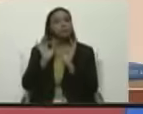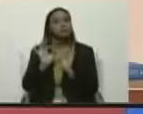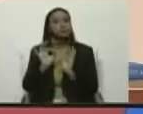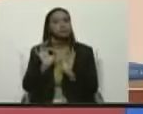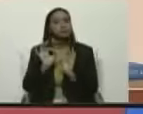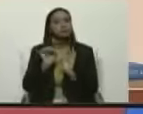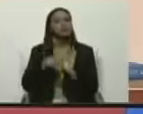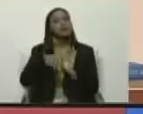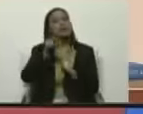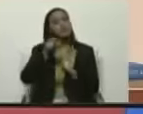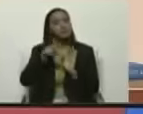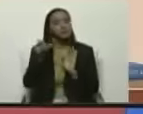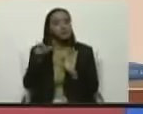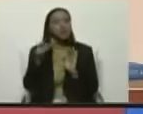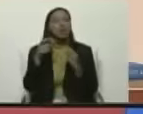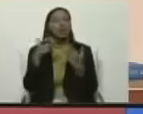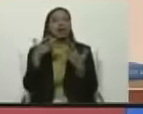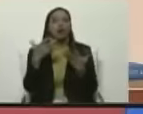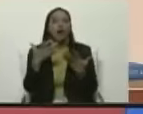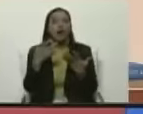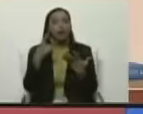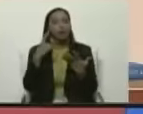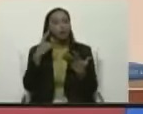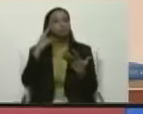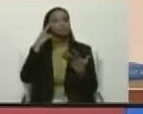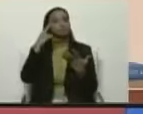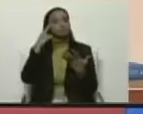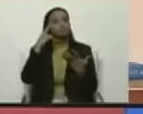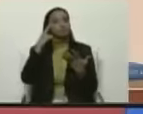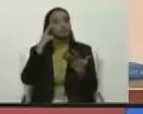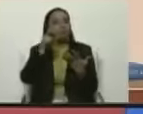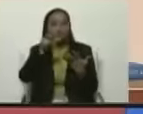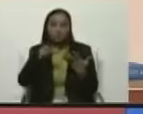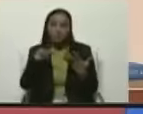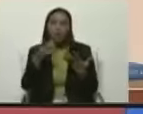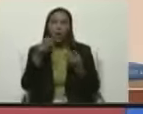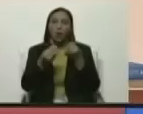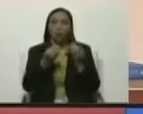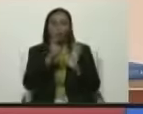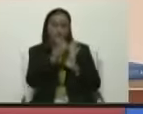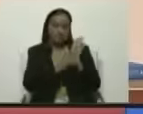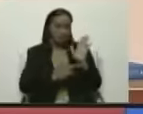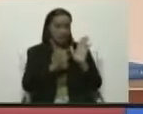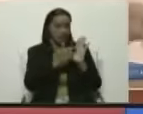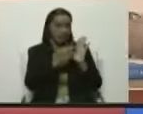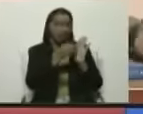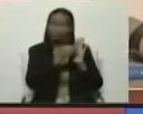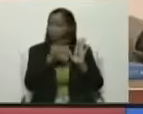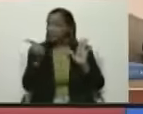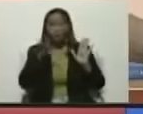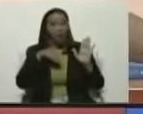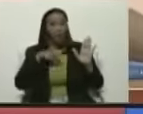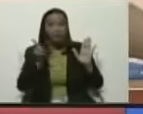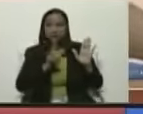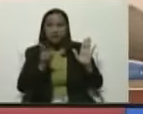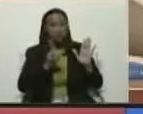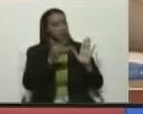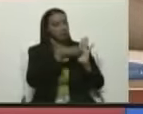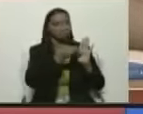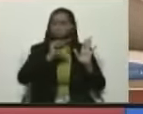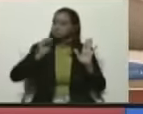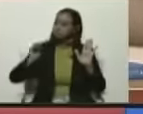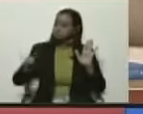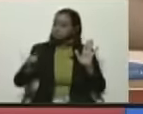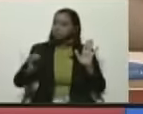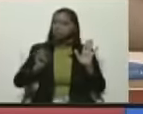los recibe para chequear nosotros, y vamos sacando y haciendo evaluación. Luego, nosotros en el